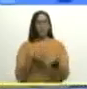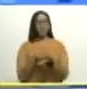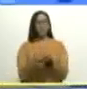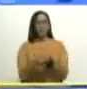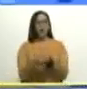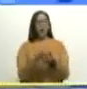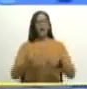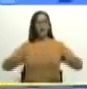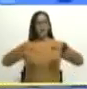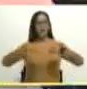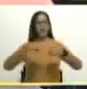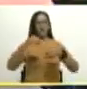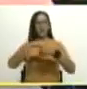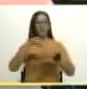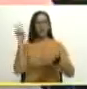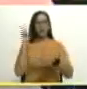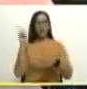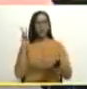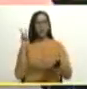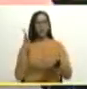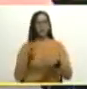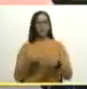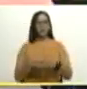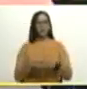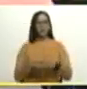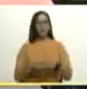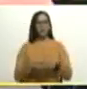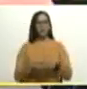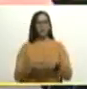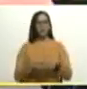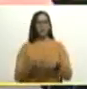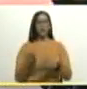mercado interno de Venezuela. Un dato